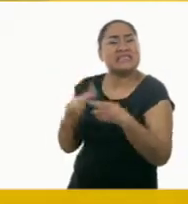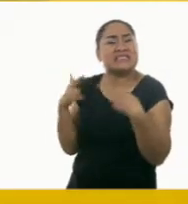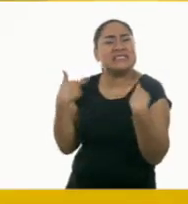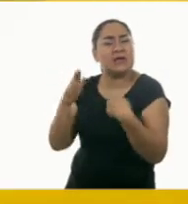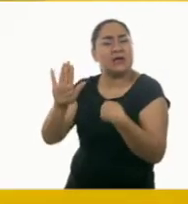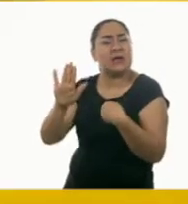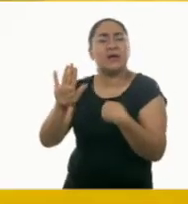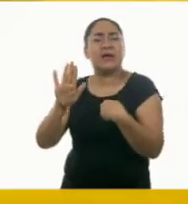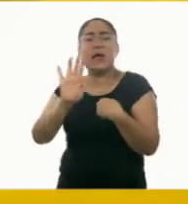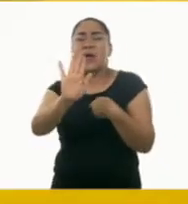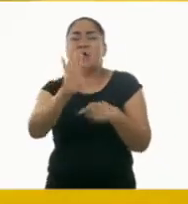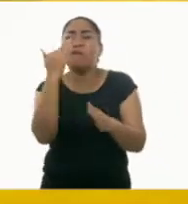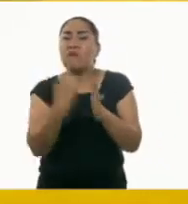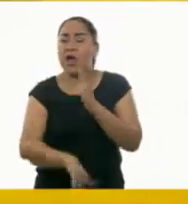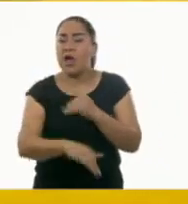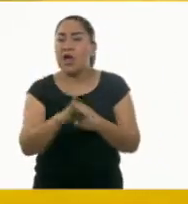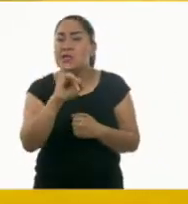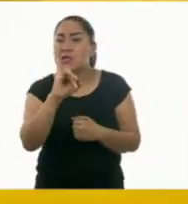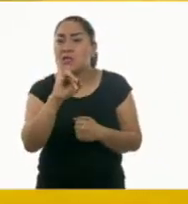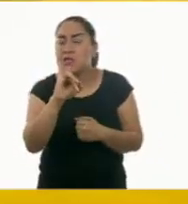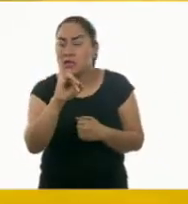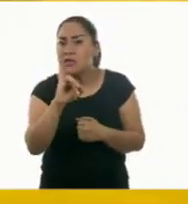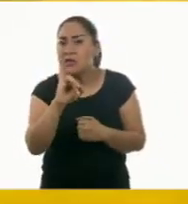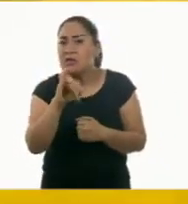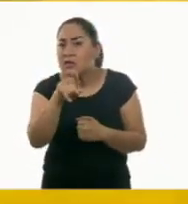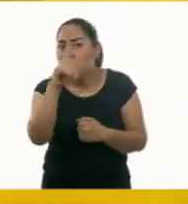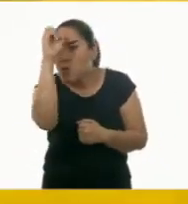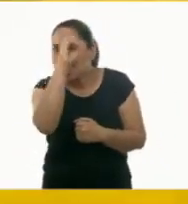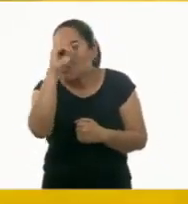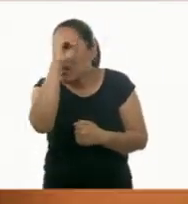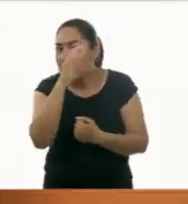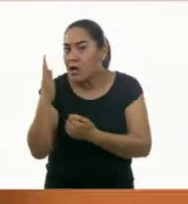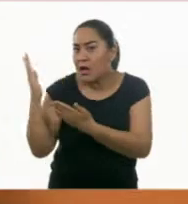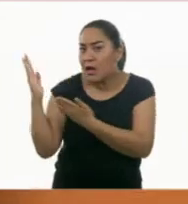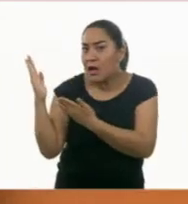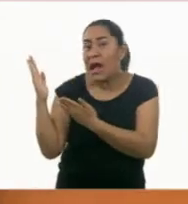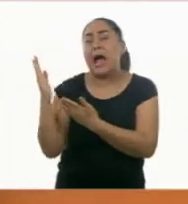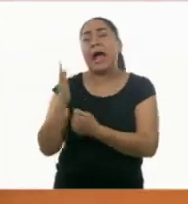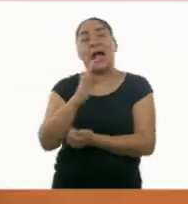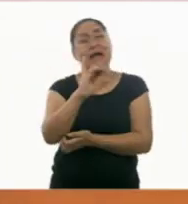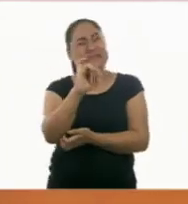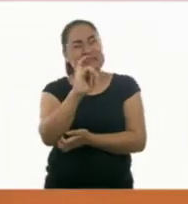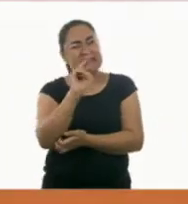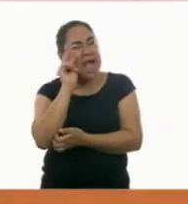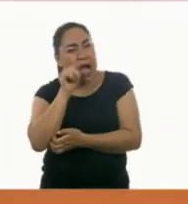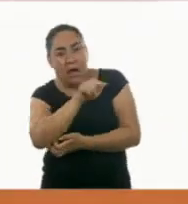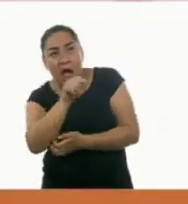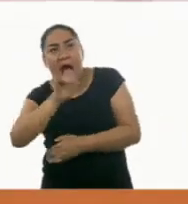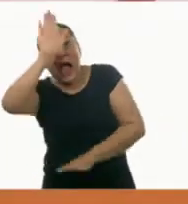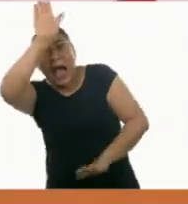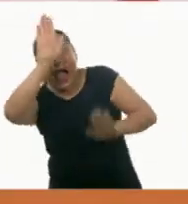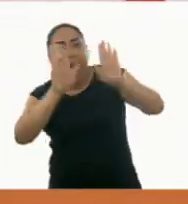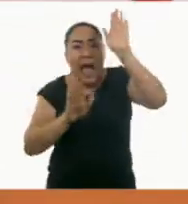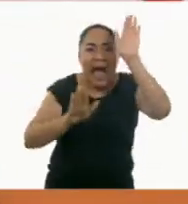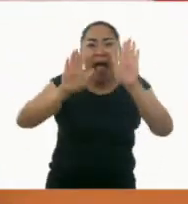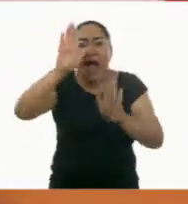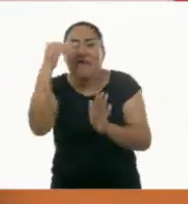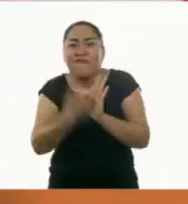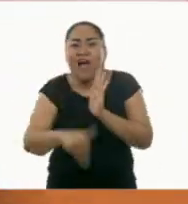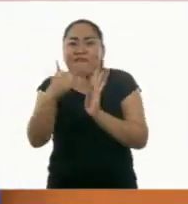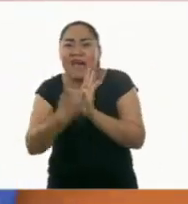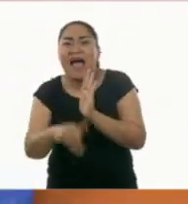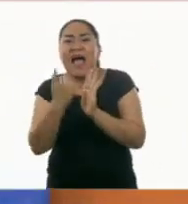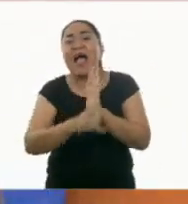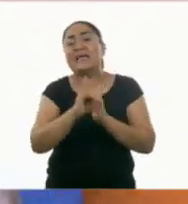¡Mande! Creo que nos faltó la I. ¿Ustedes qué dicen allá en casa? Con razón, allá en casa me levantaban la mano y decían, maestro, maestro, ahí le falta la